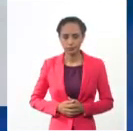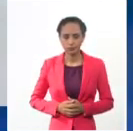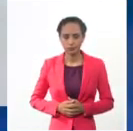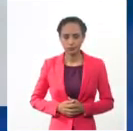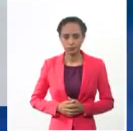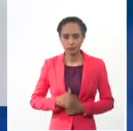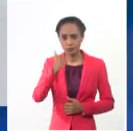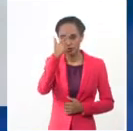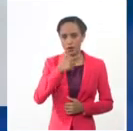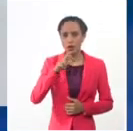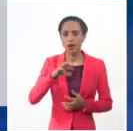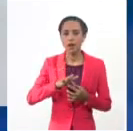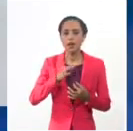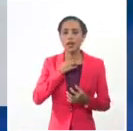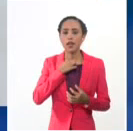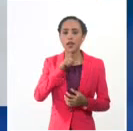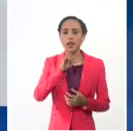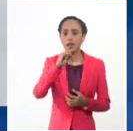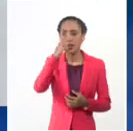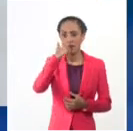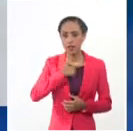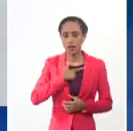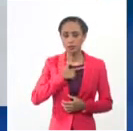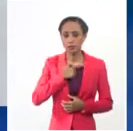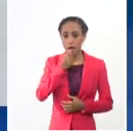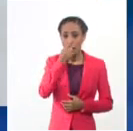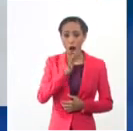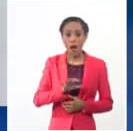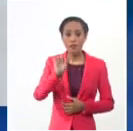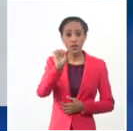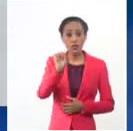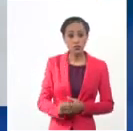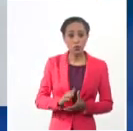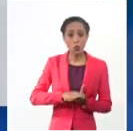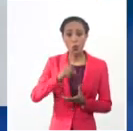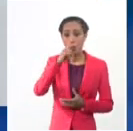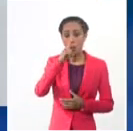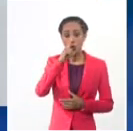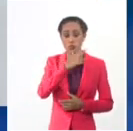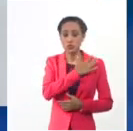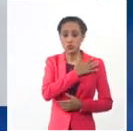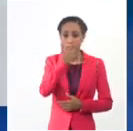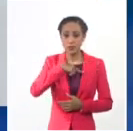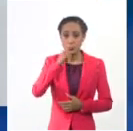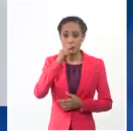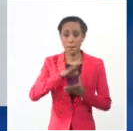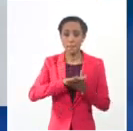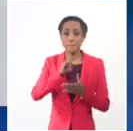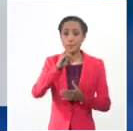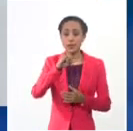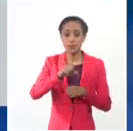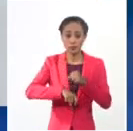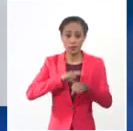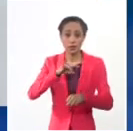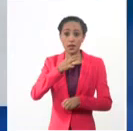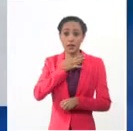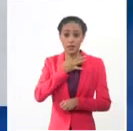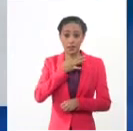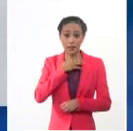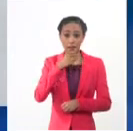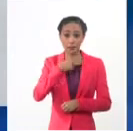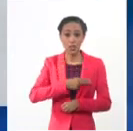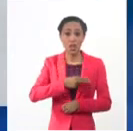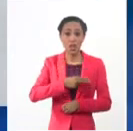Argelia, Sudáfrica, Mozambique, Panamá, Nigeria y Bahamas, un caso